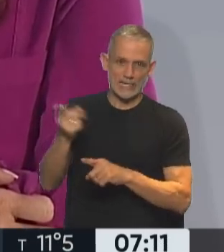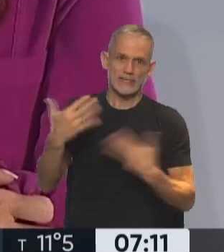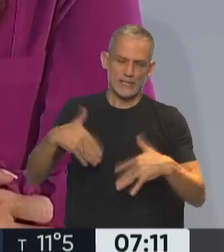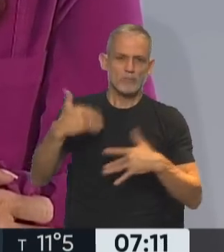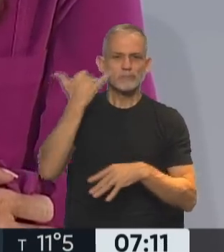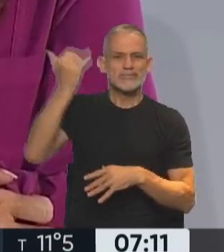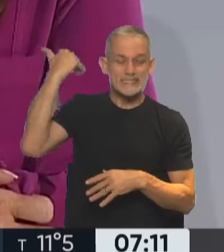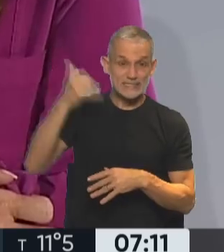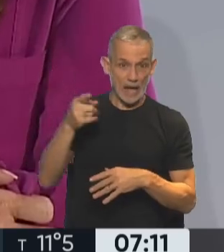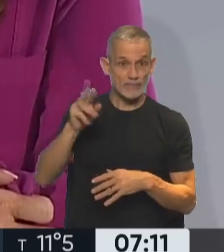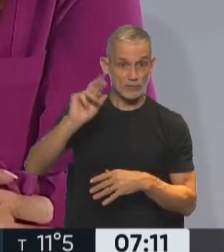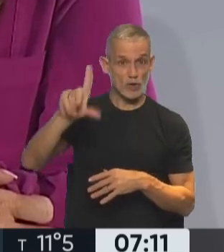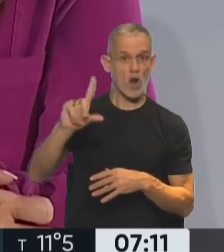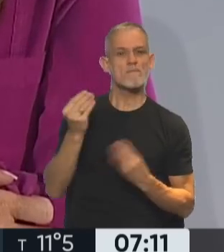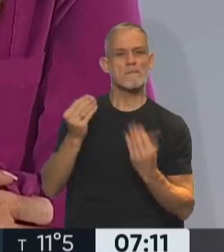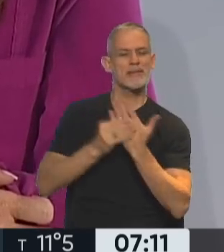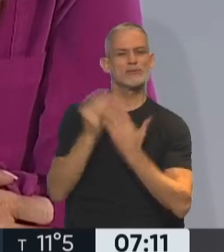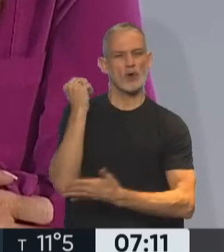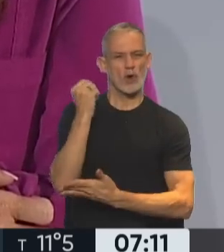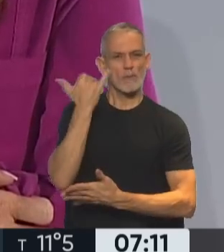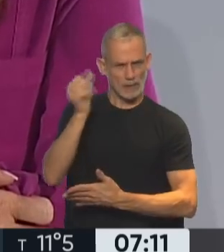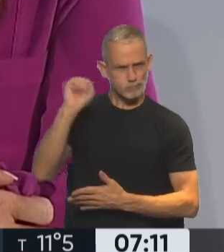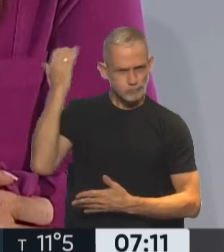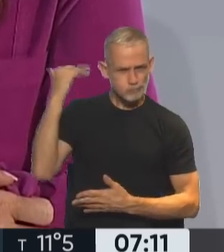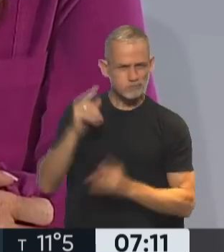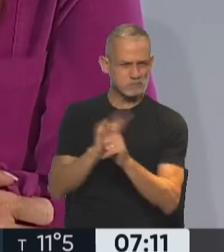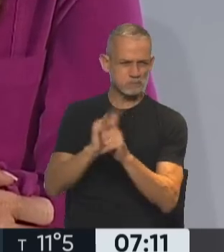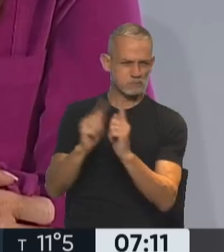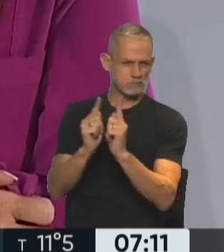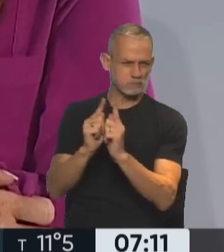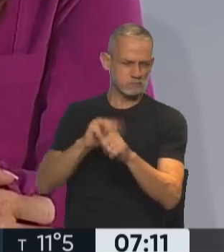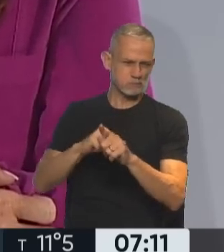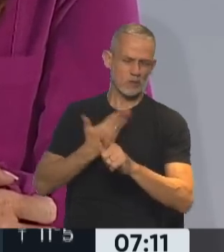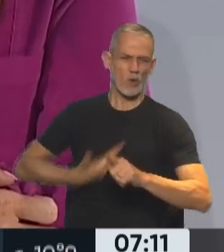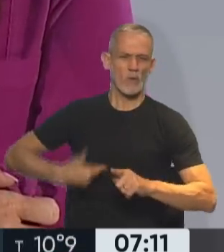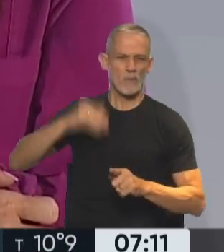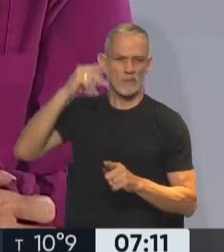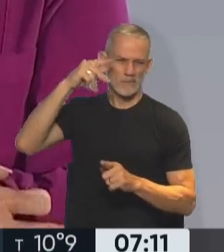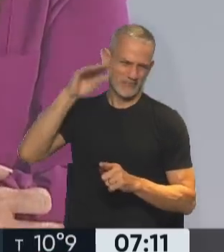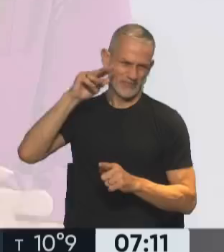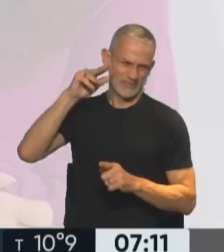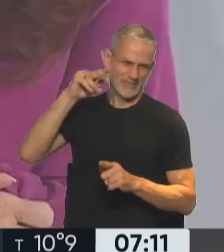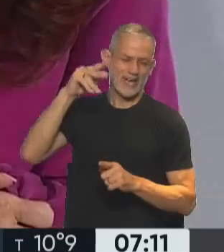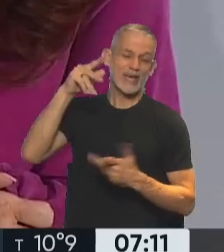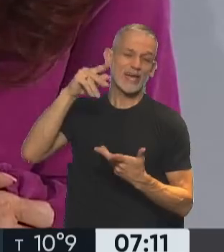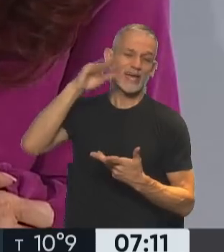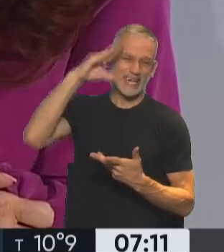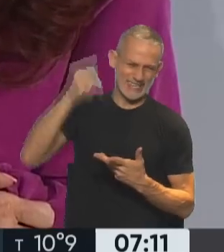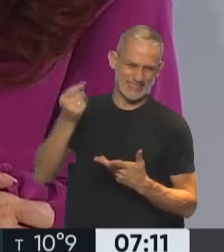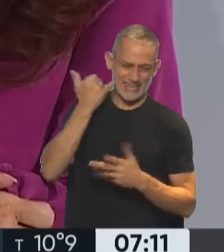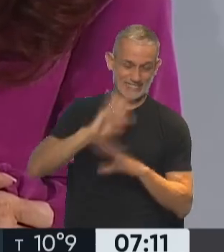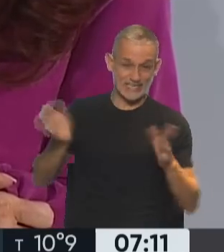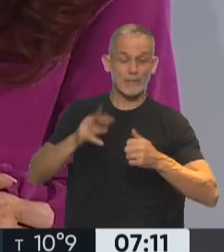ya el rol de ministro de Economía durante un breve periodo de gobierno de la actual vicepresidenta de la Nación. También de